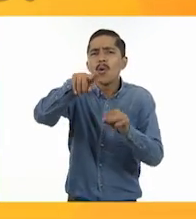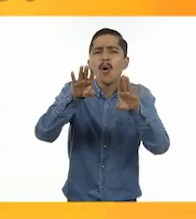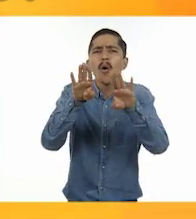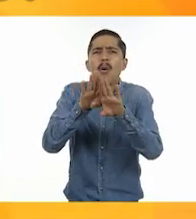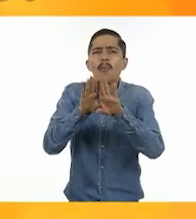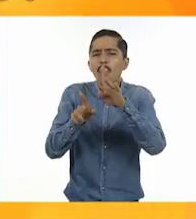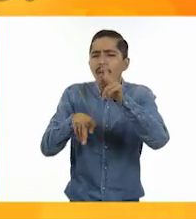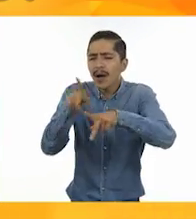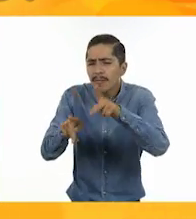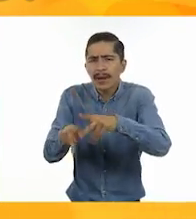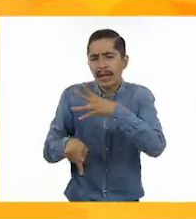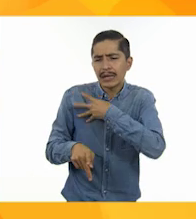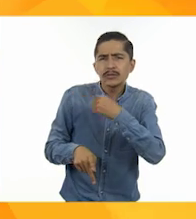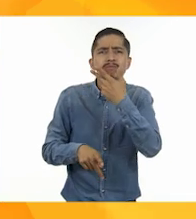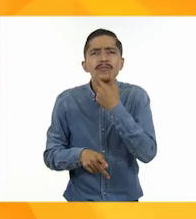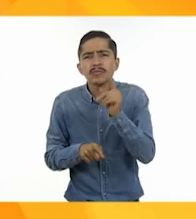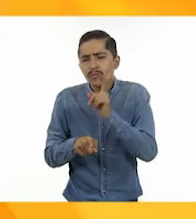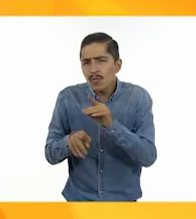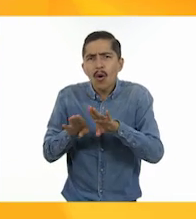hijas e hijos?